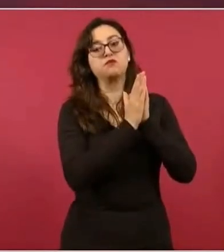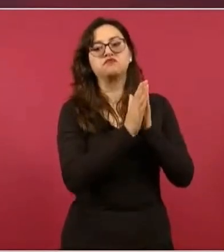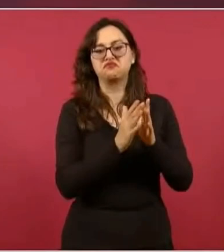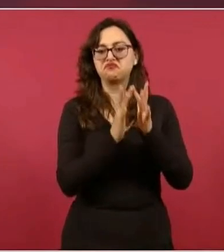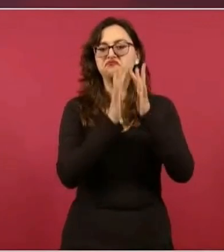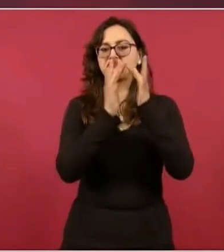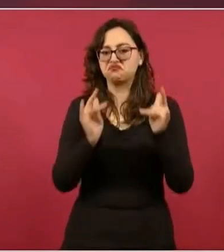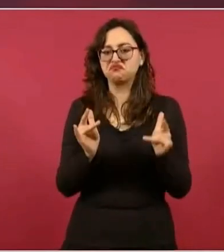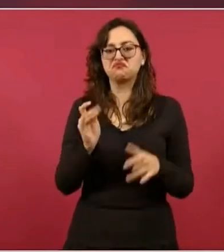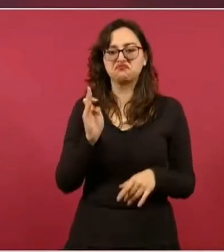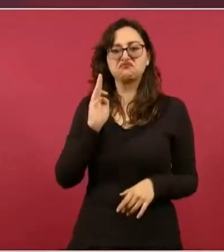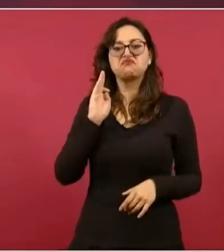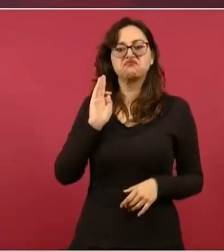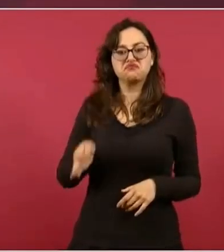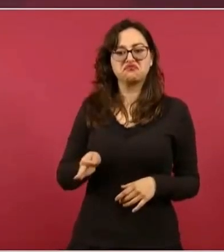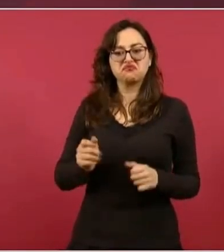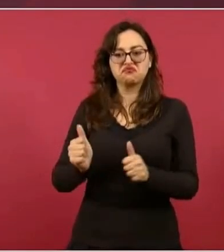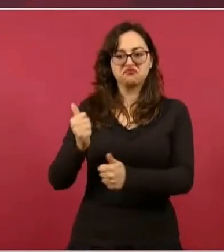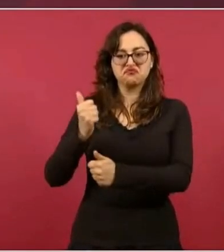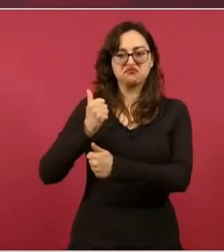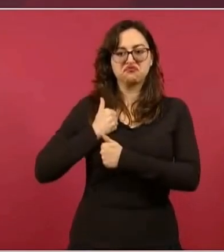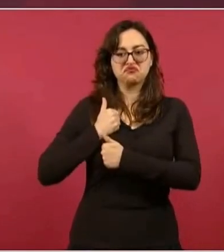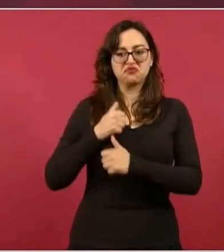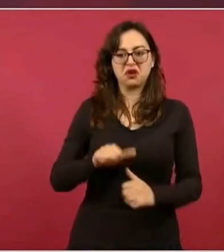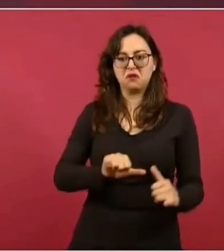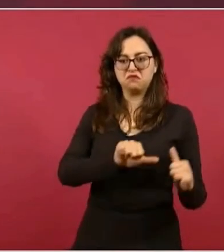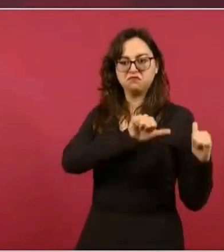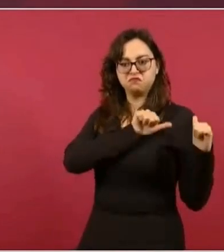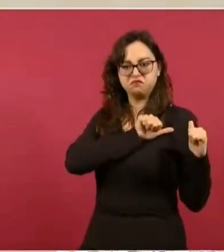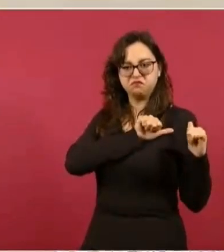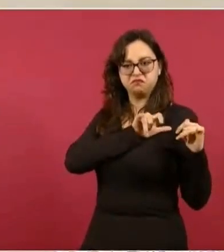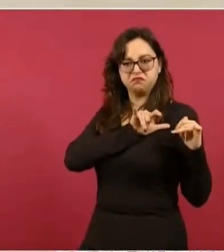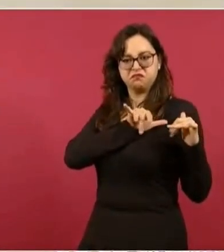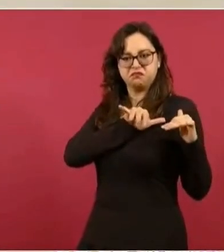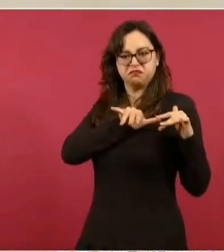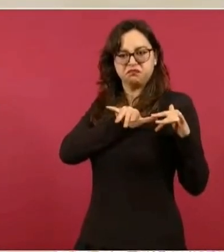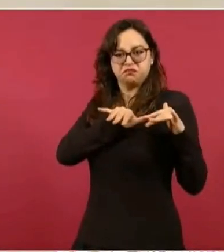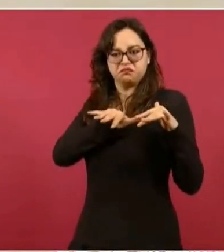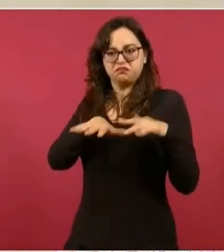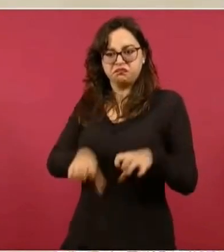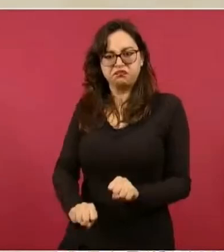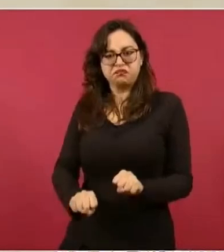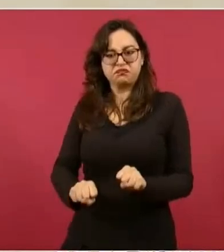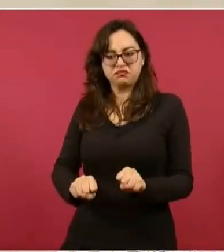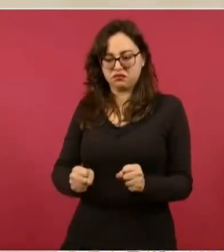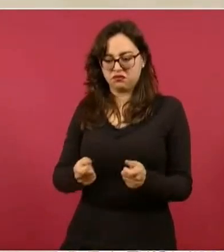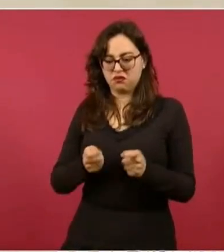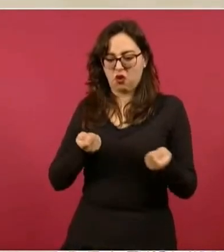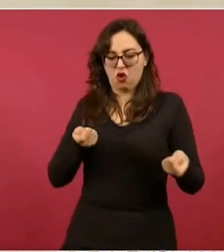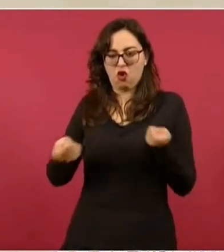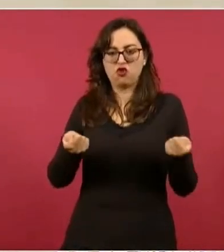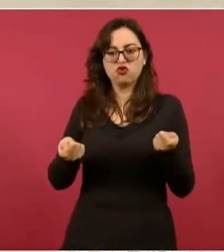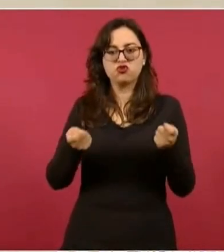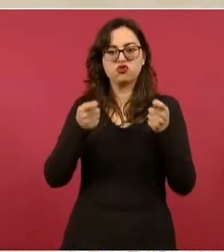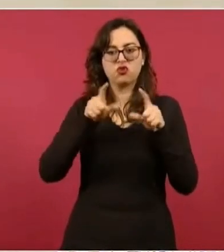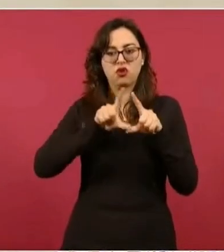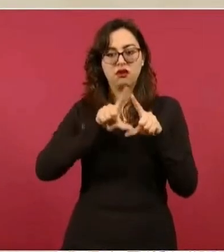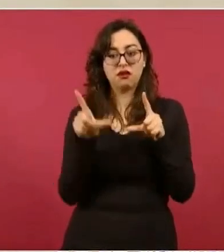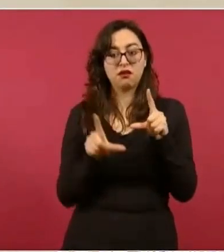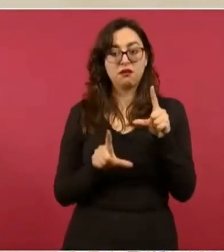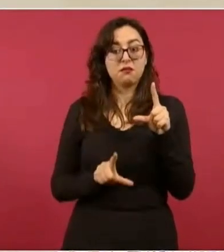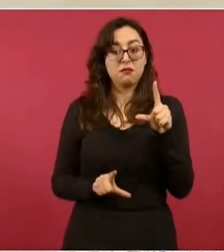los franceses el ejército más poderoso de ese entonces